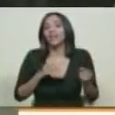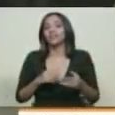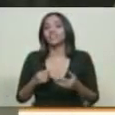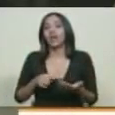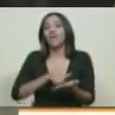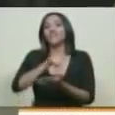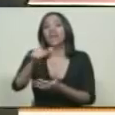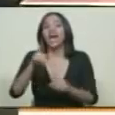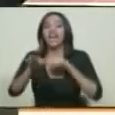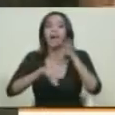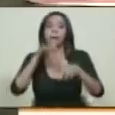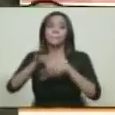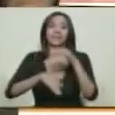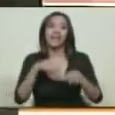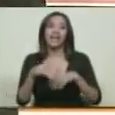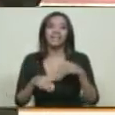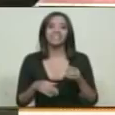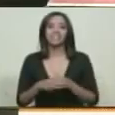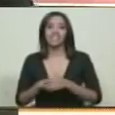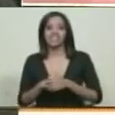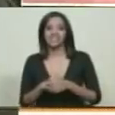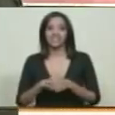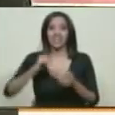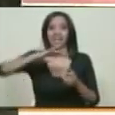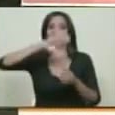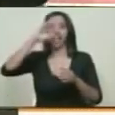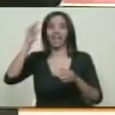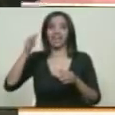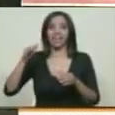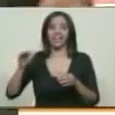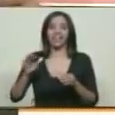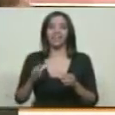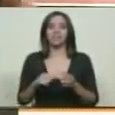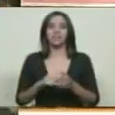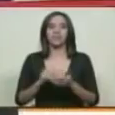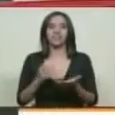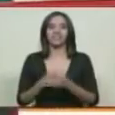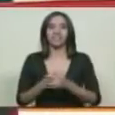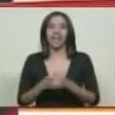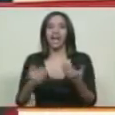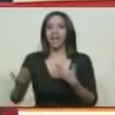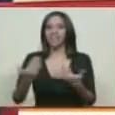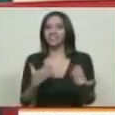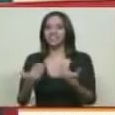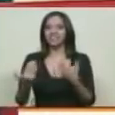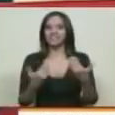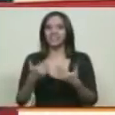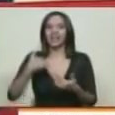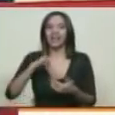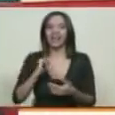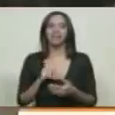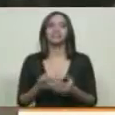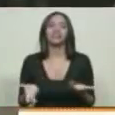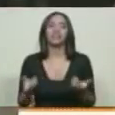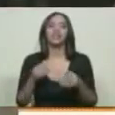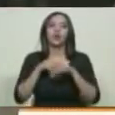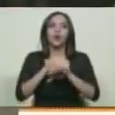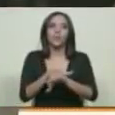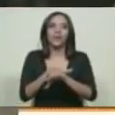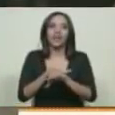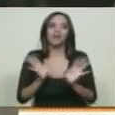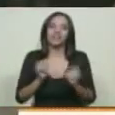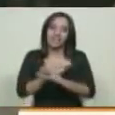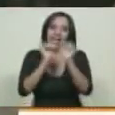a la playa, viajes a Canaima, etcétera, etcétera. Existe el cambalache. Y lo incorporamos, por supuesto,